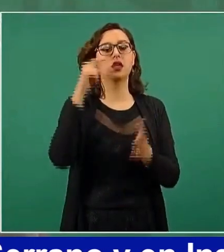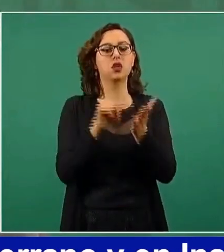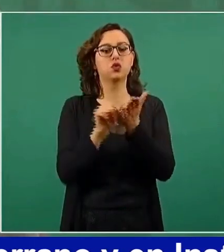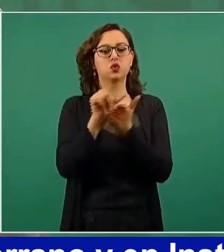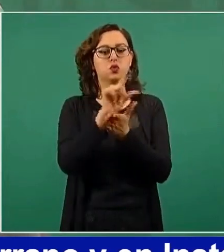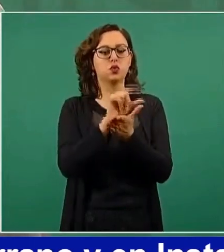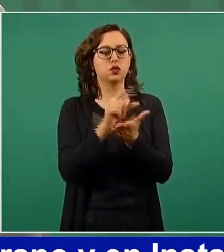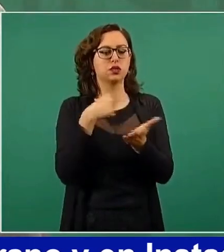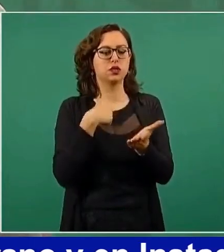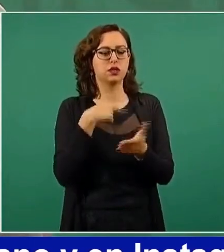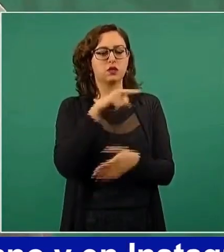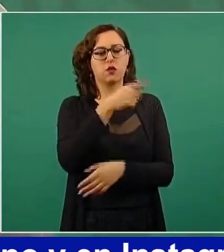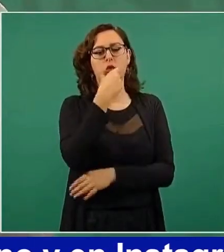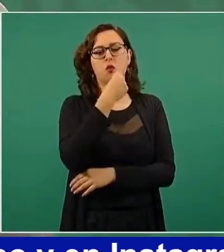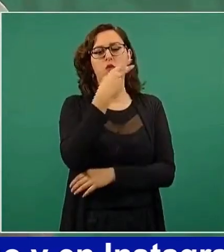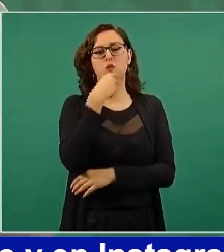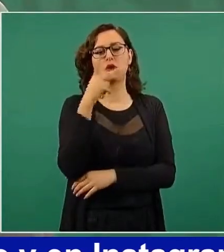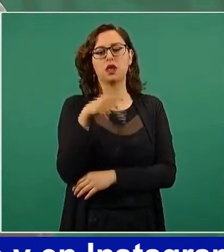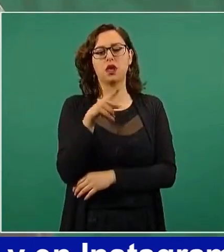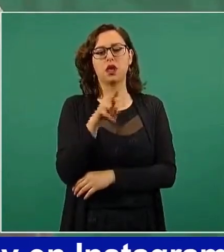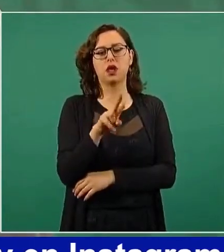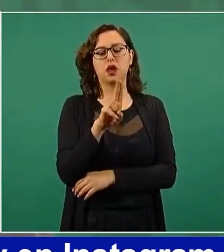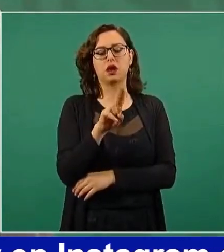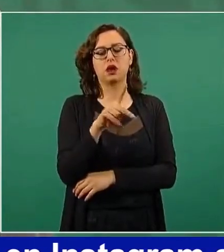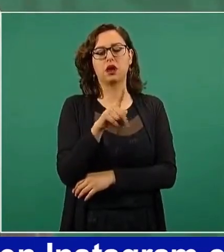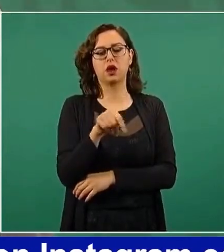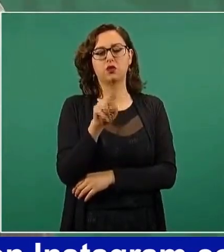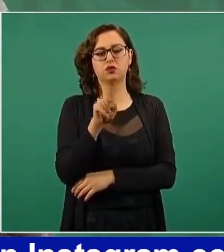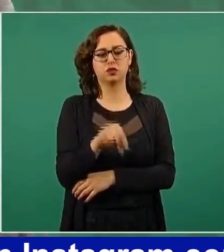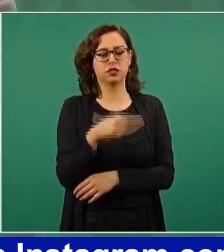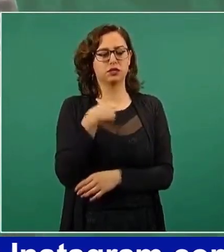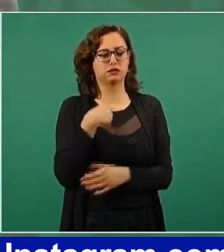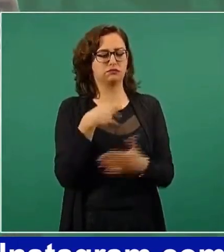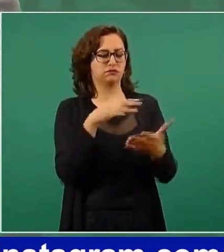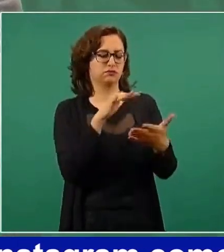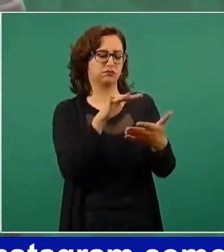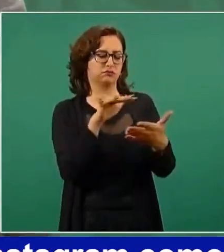de Krause. Fíjense la desproporción.